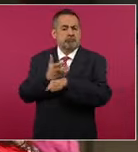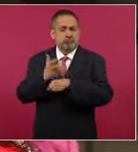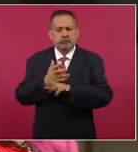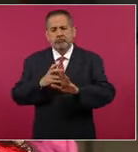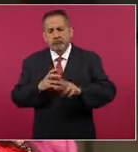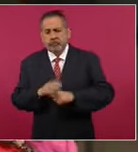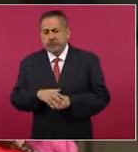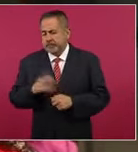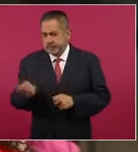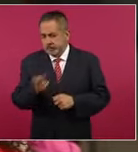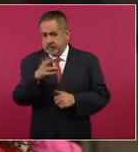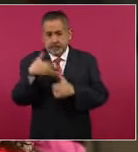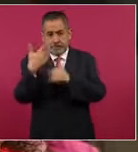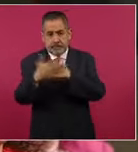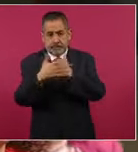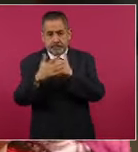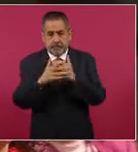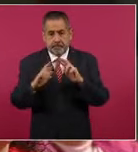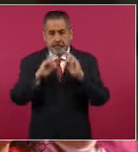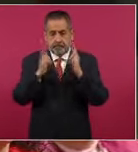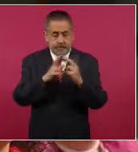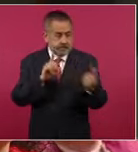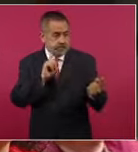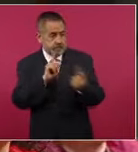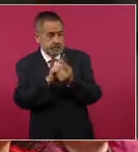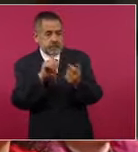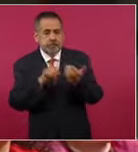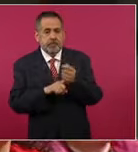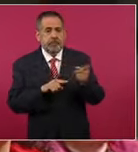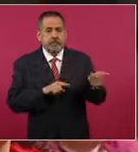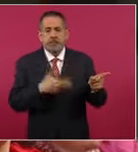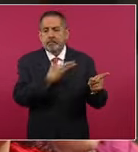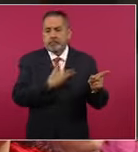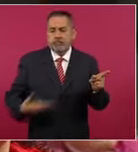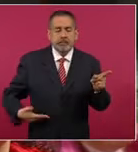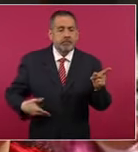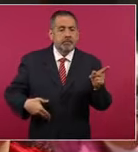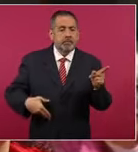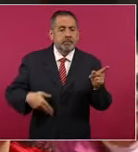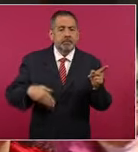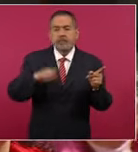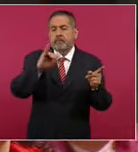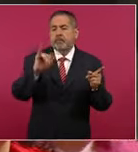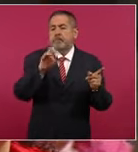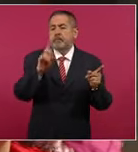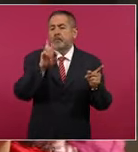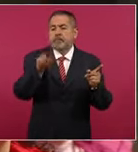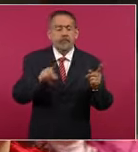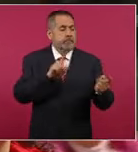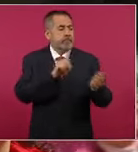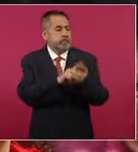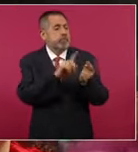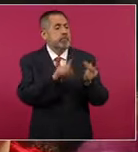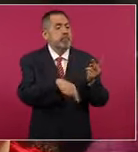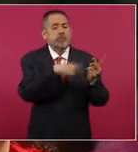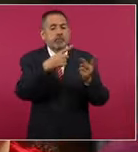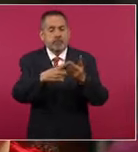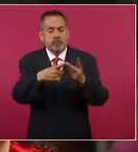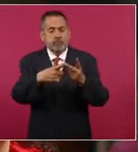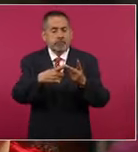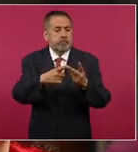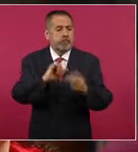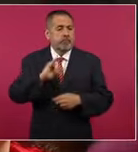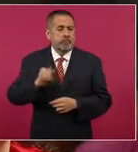preguntarle si en la próxima reunión que va a tener con los con el presidente Joseph Biden y también con el primer ministro